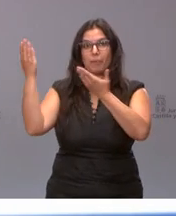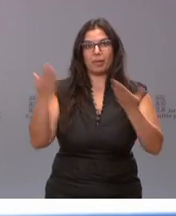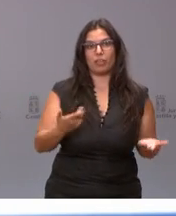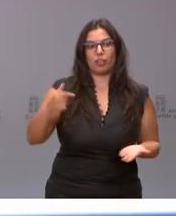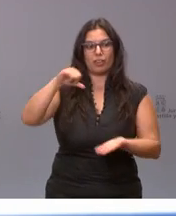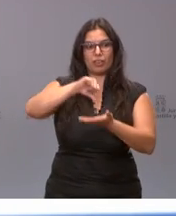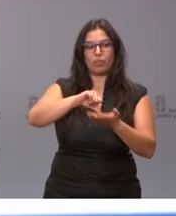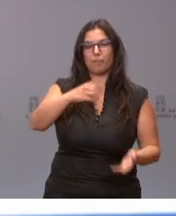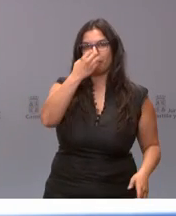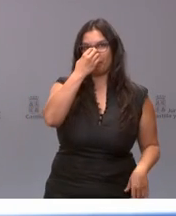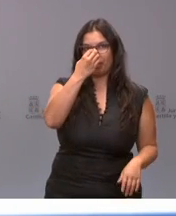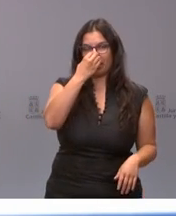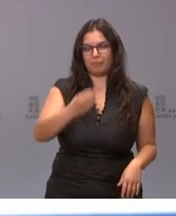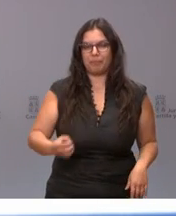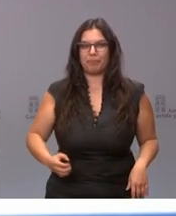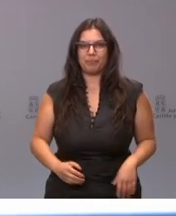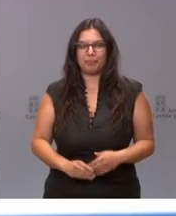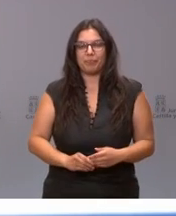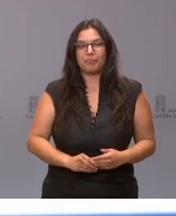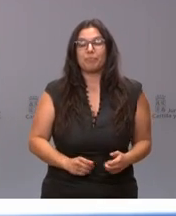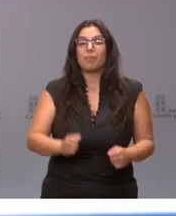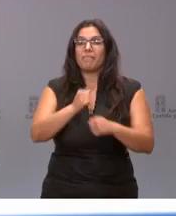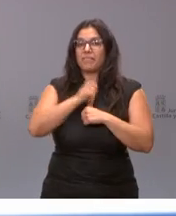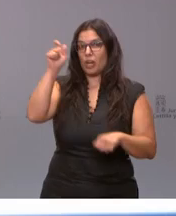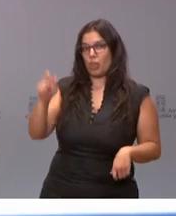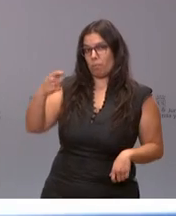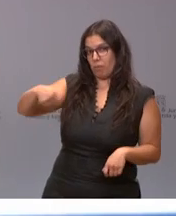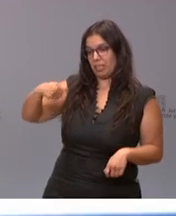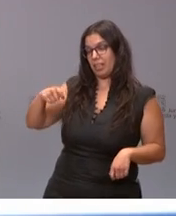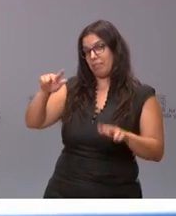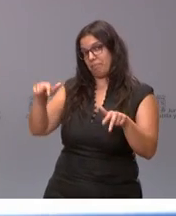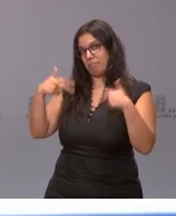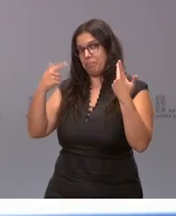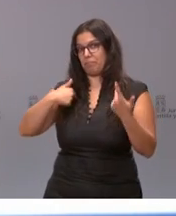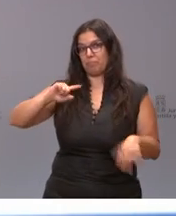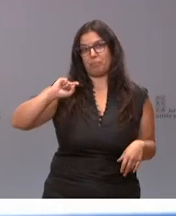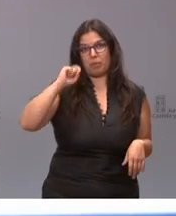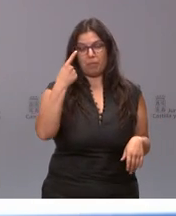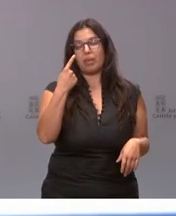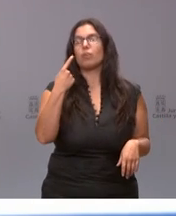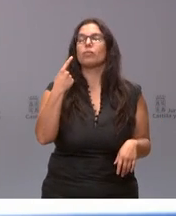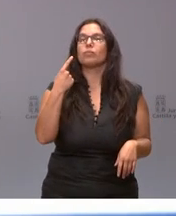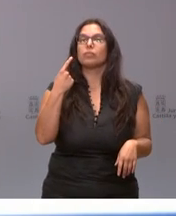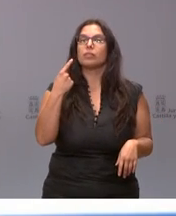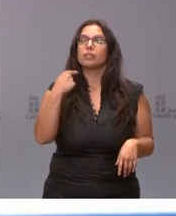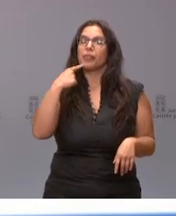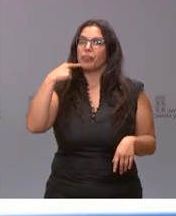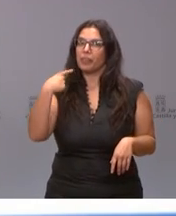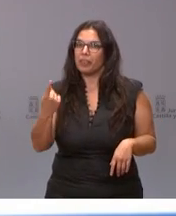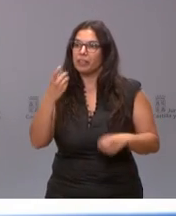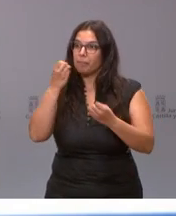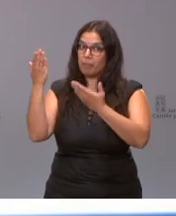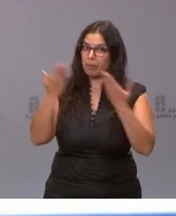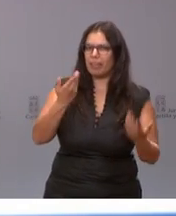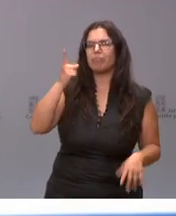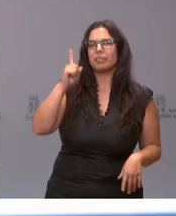Campo, bienvenidos a esta villa. Querido presidente, déjame que lo primero que haga sea, además de darte la bienvenida, darte